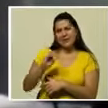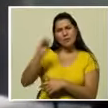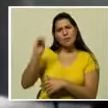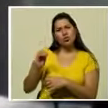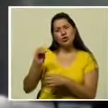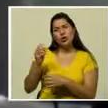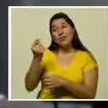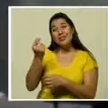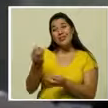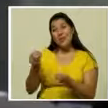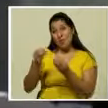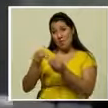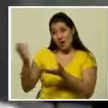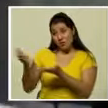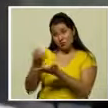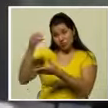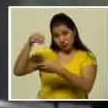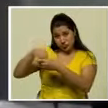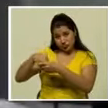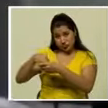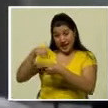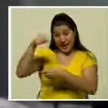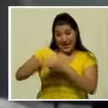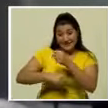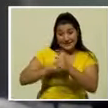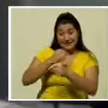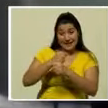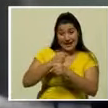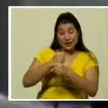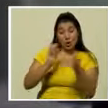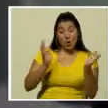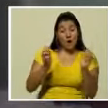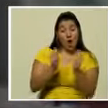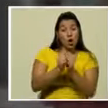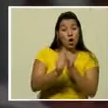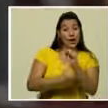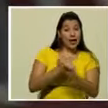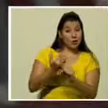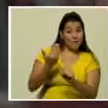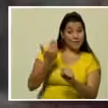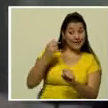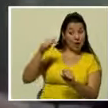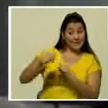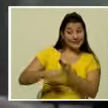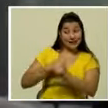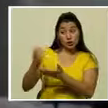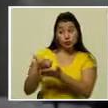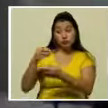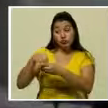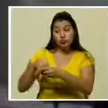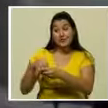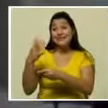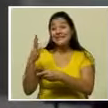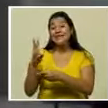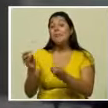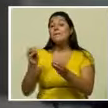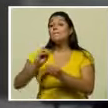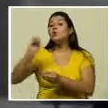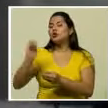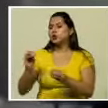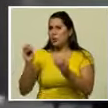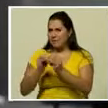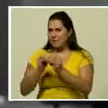recaudación del año pasado con respecto a pero en realidad es válida el reclamo de